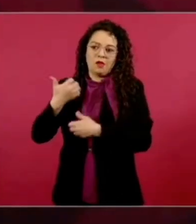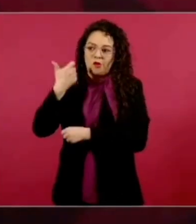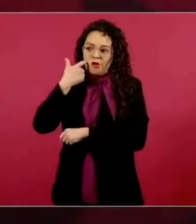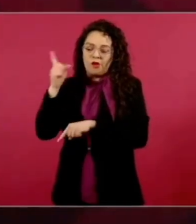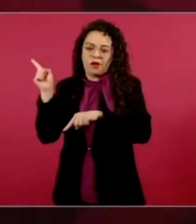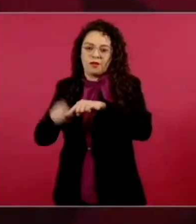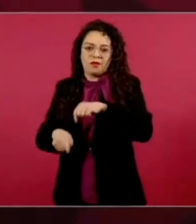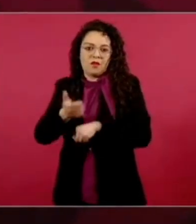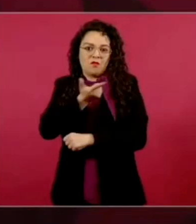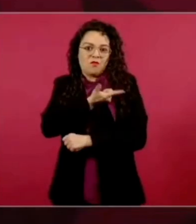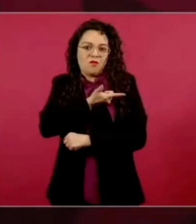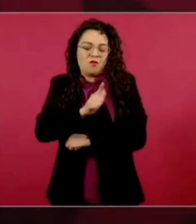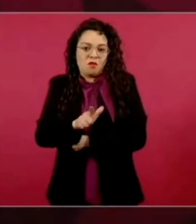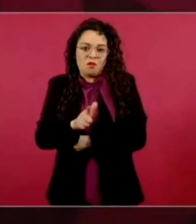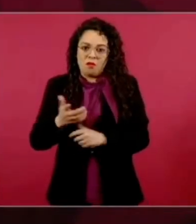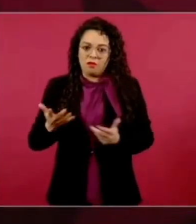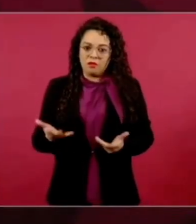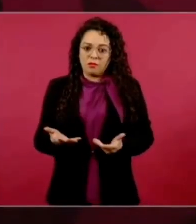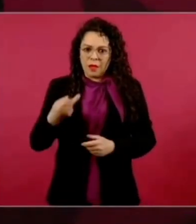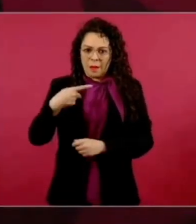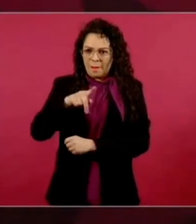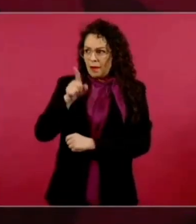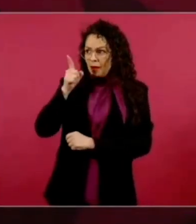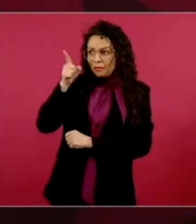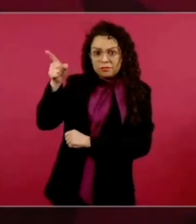pero el Instituto de la